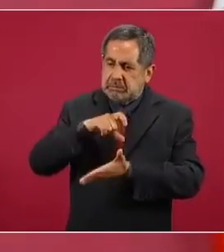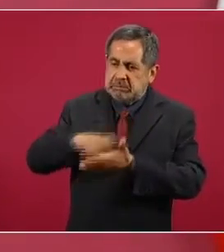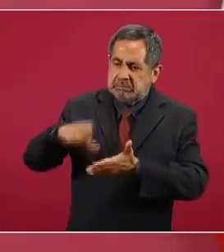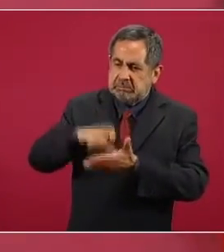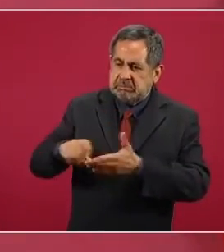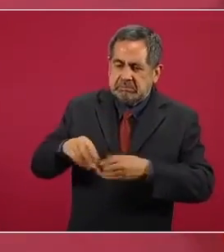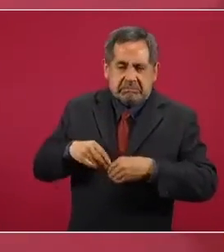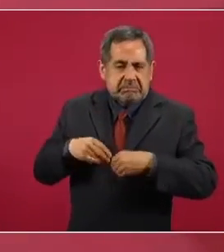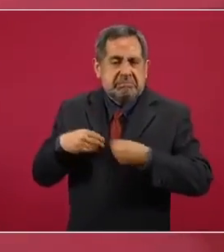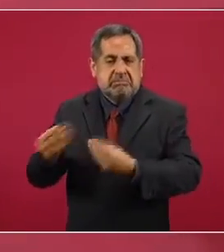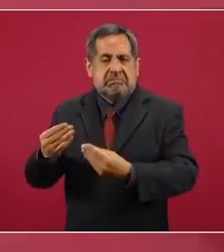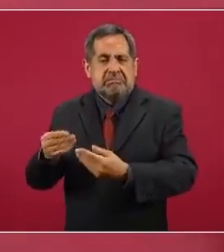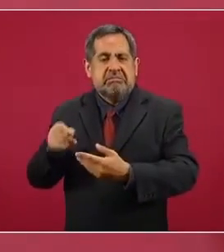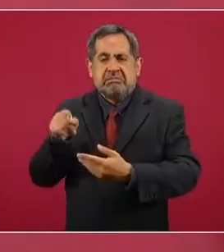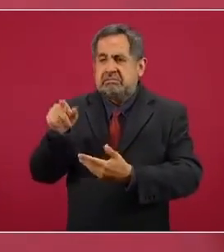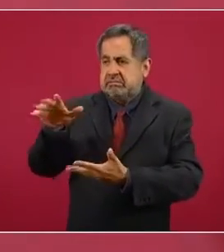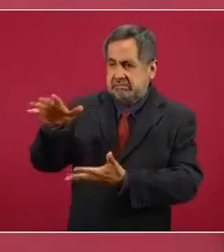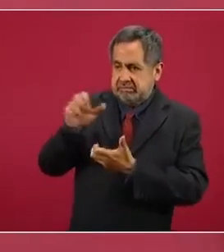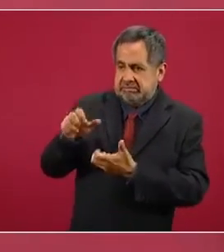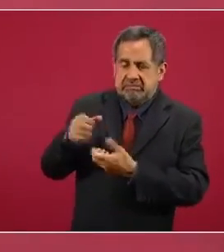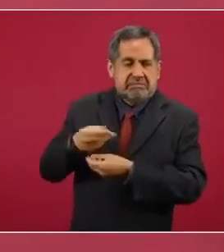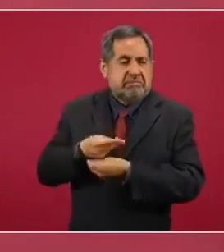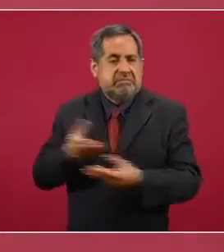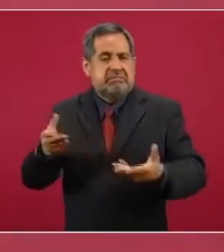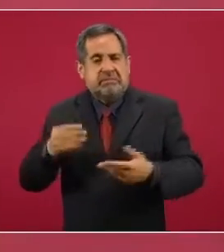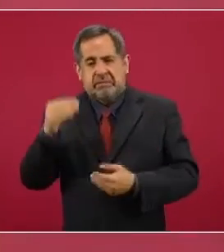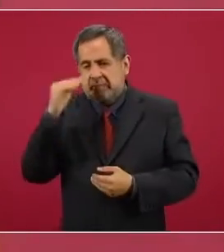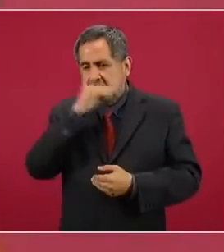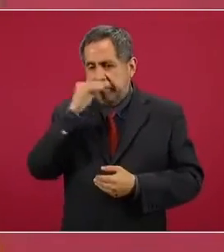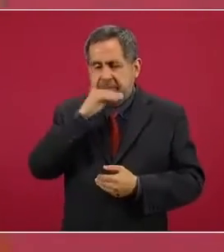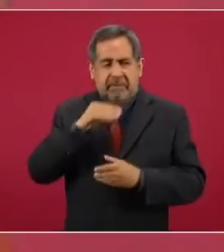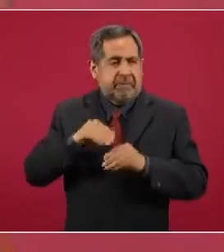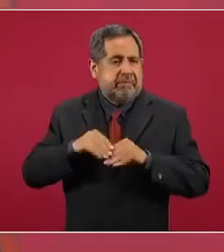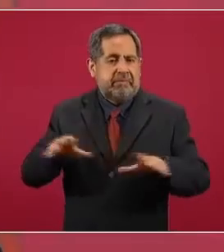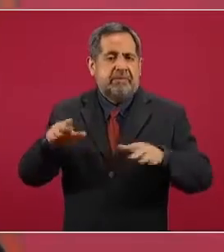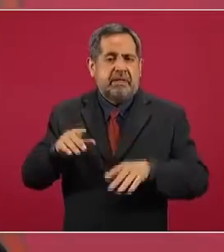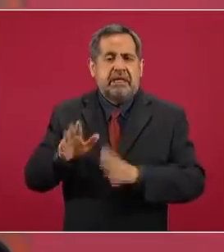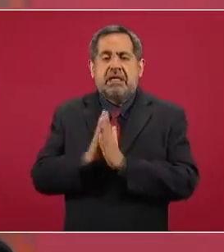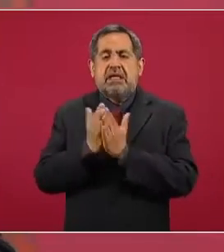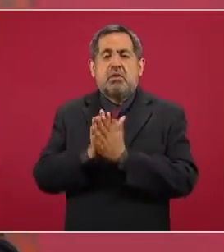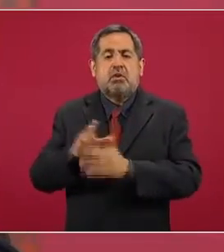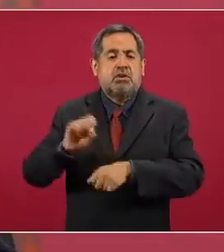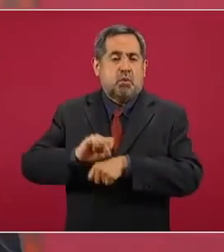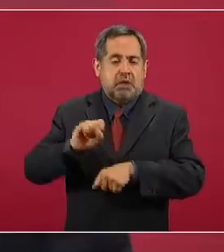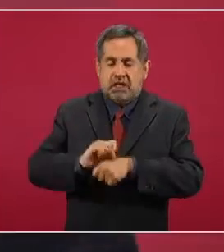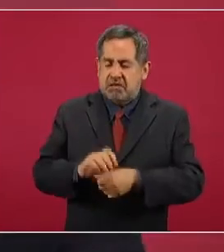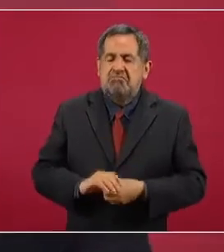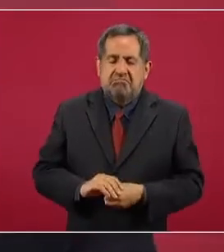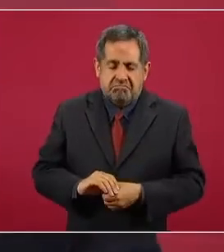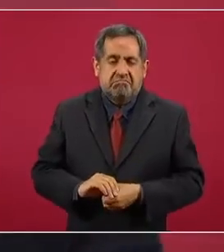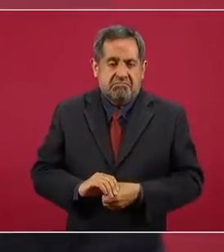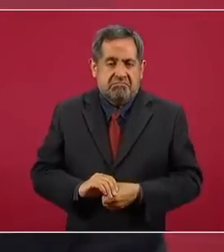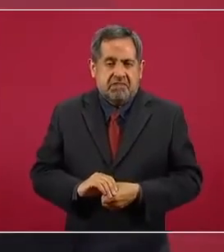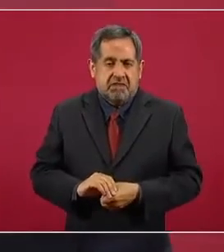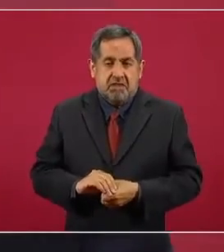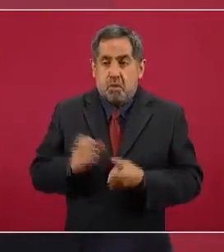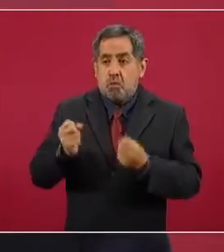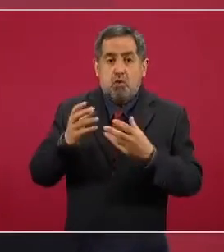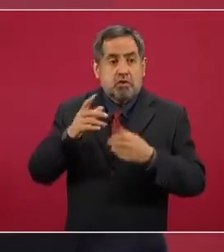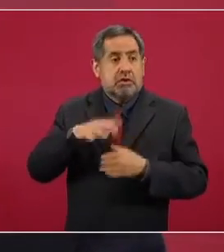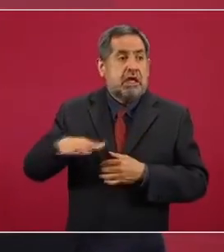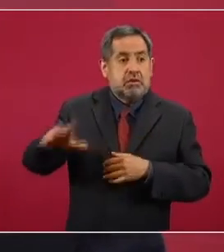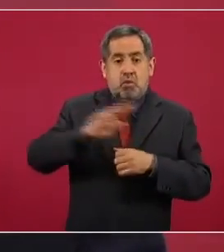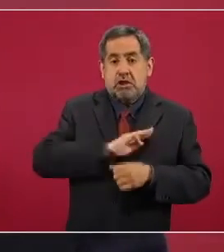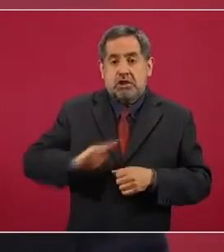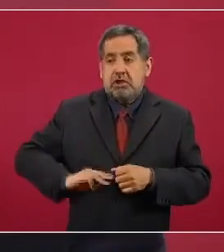entre otras cosas, para entregar gratuitamente los libros de secundaria en un número importante